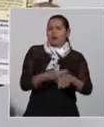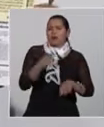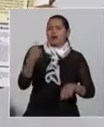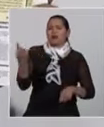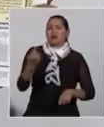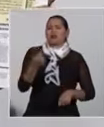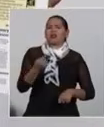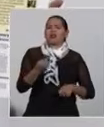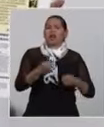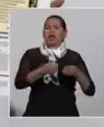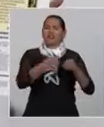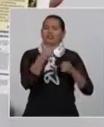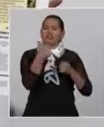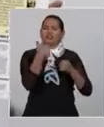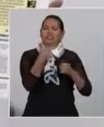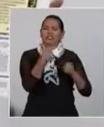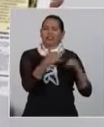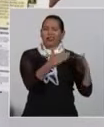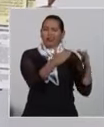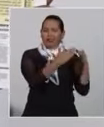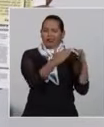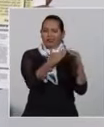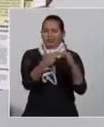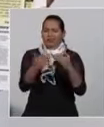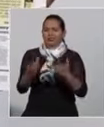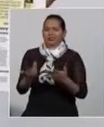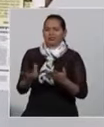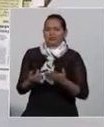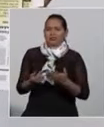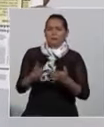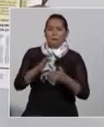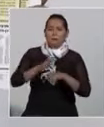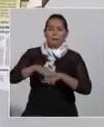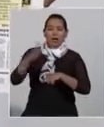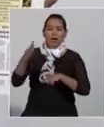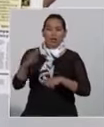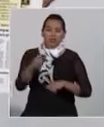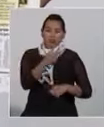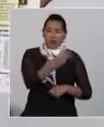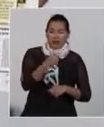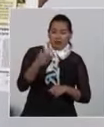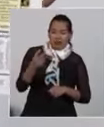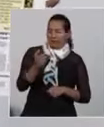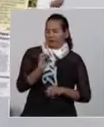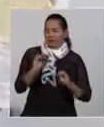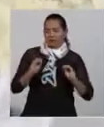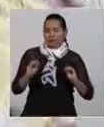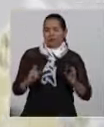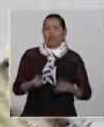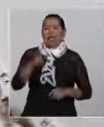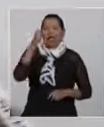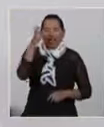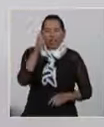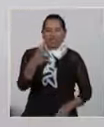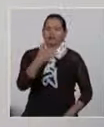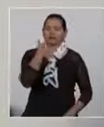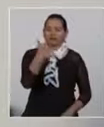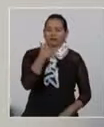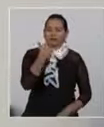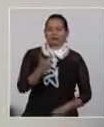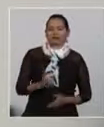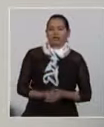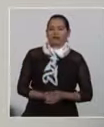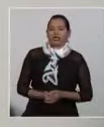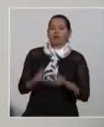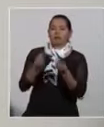propiedades suyas adicionales a las que declaró en su 3 de 3. Eso es corrupción y de eso usted sí le sabe. Muchas